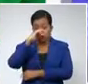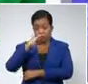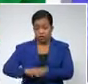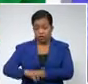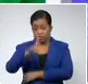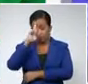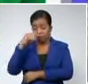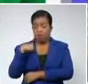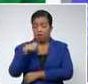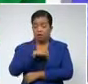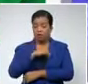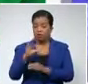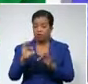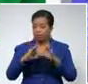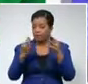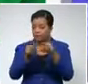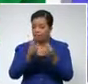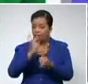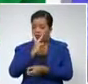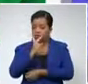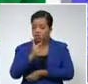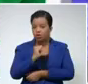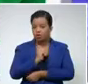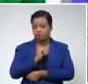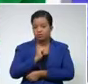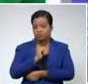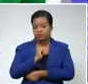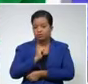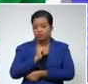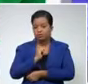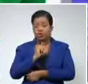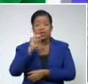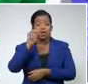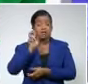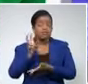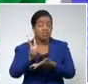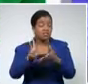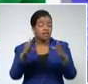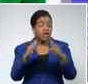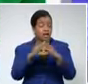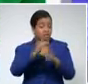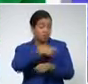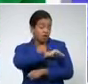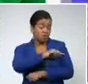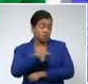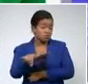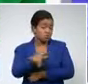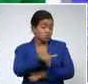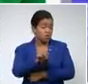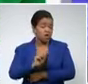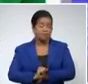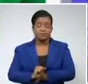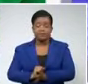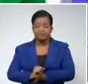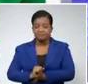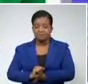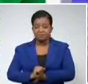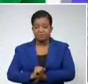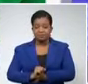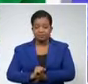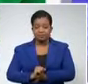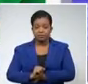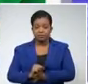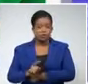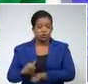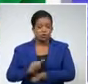policlínico, pues como parte del pesquisaje de la población, también se pesquisa por nuestros